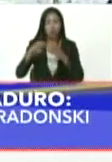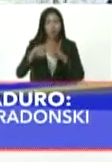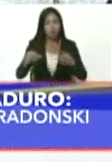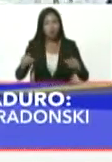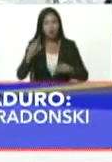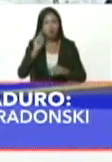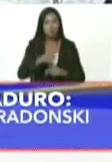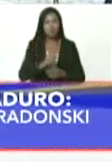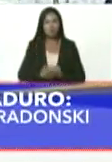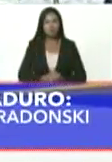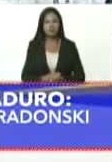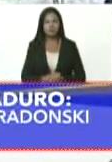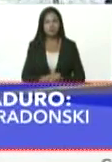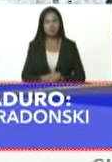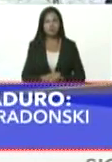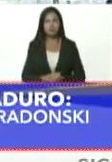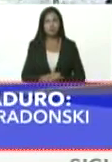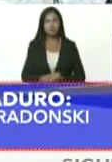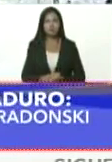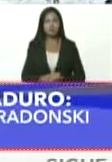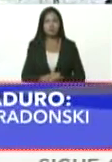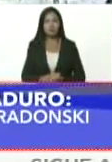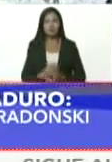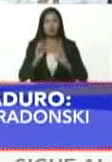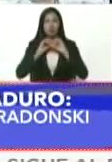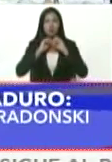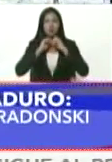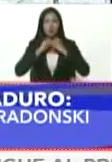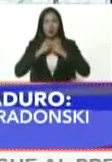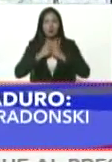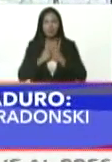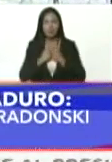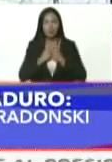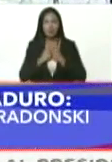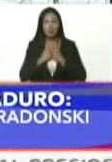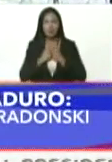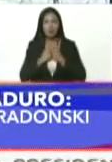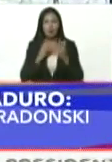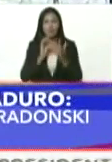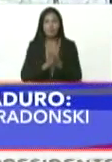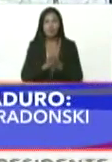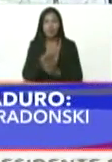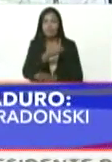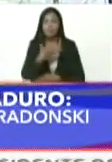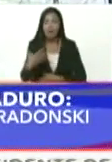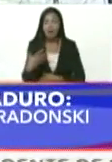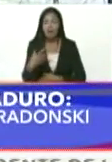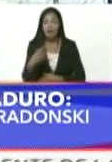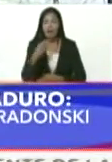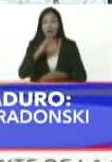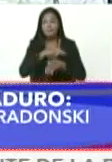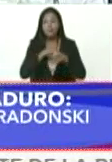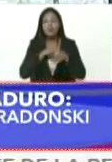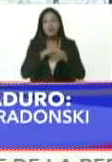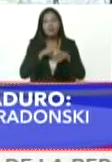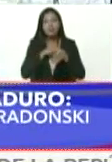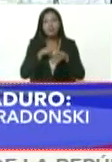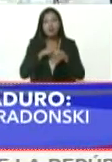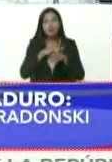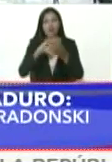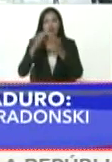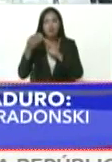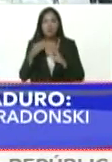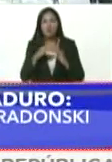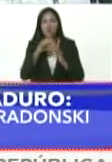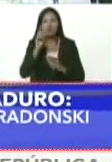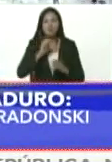territorial. Don Aristóbulo, compañera Blanca Ecau, ministra del Poder Popular para las comunas,